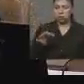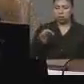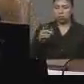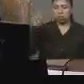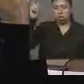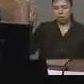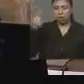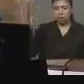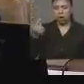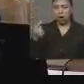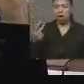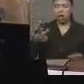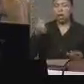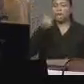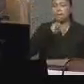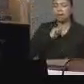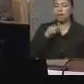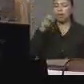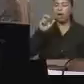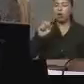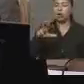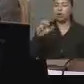las instituciones privadas el